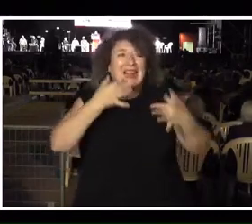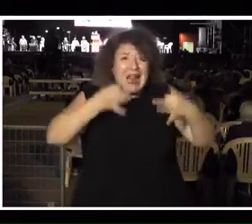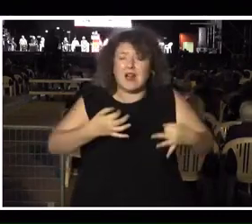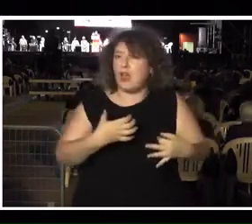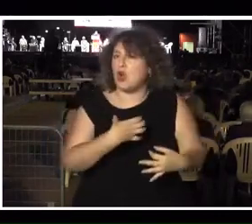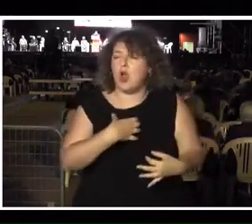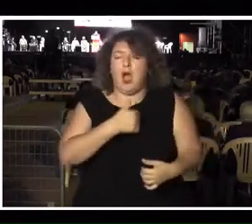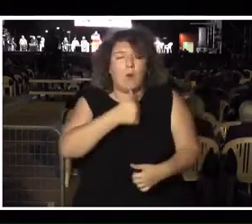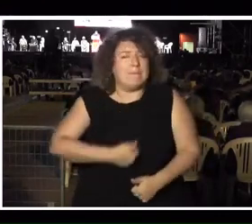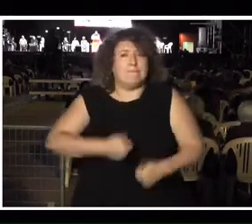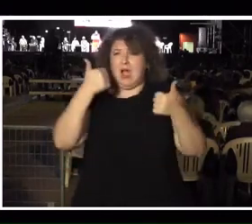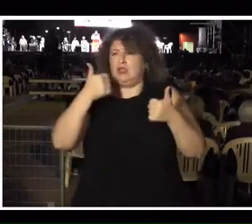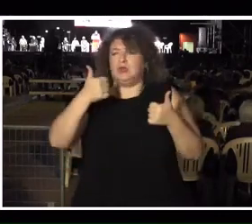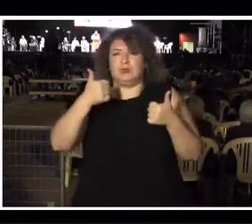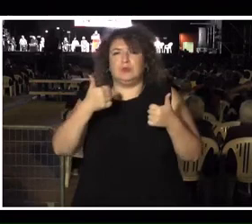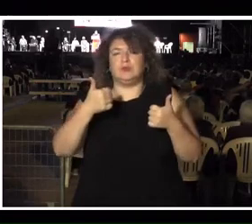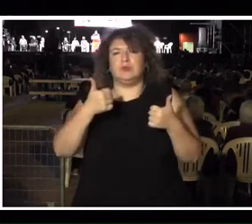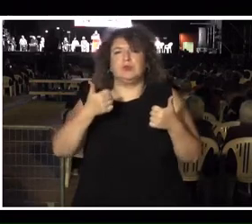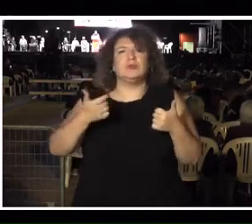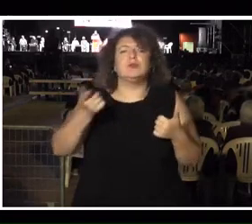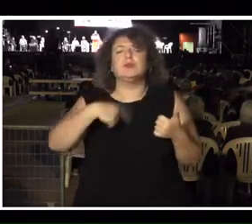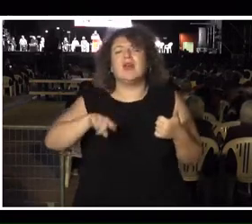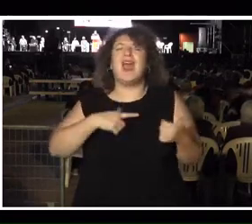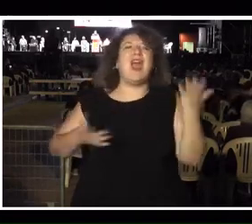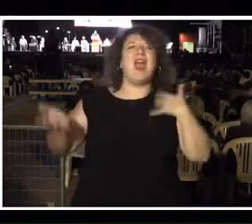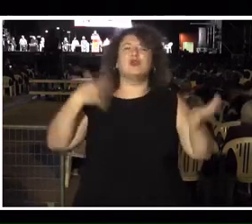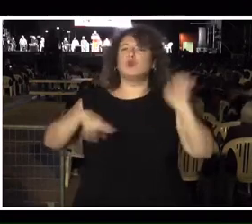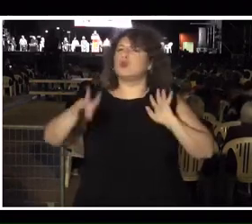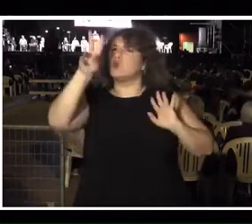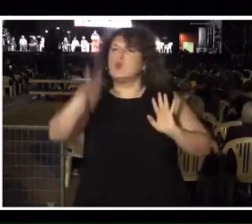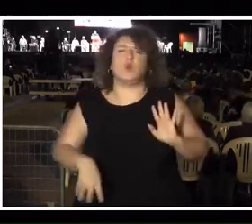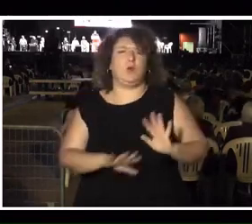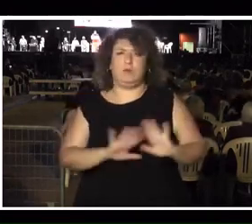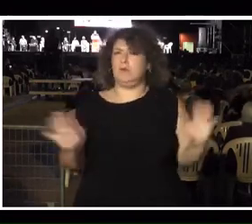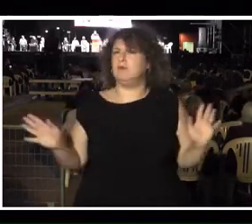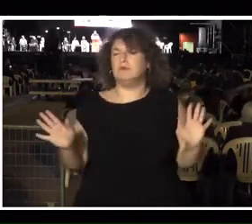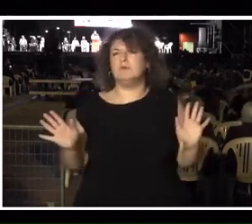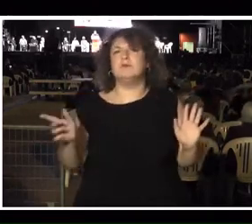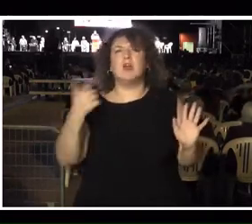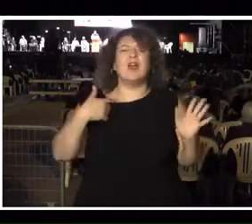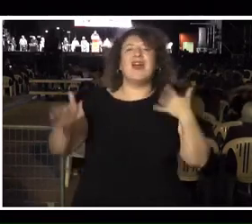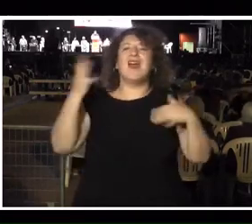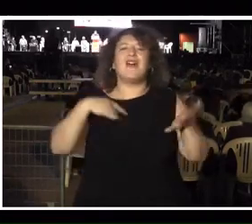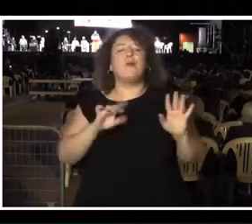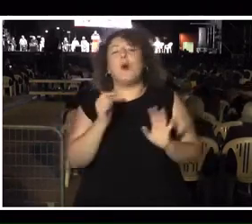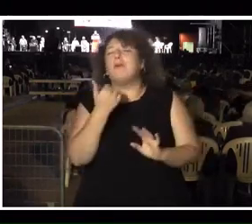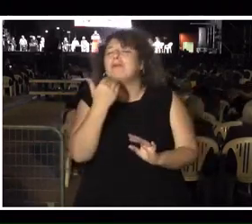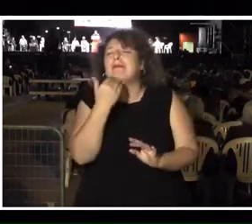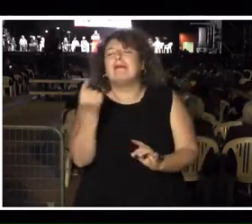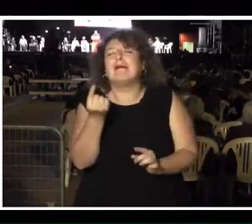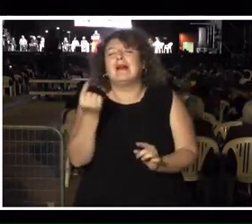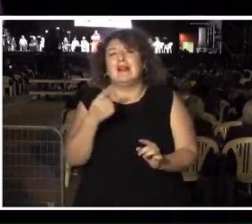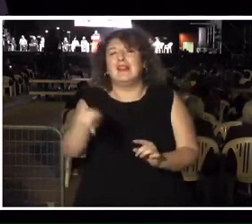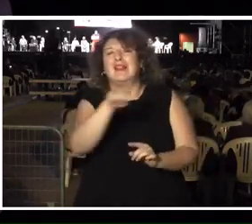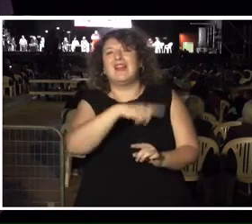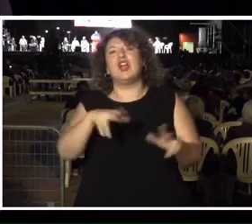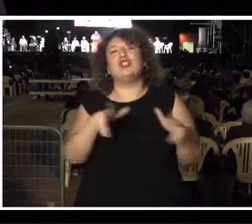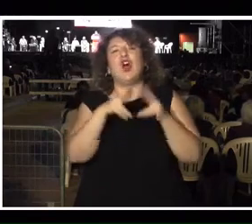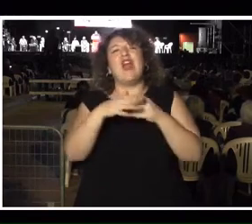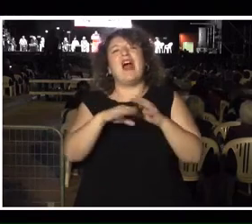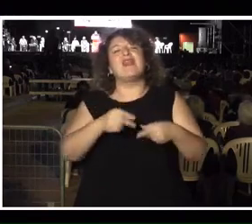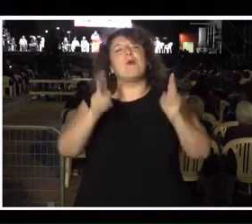insoportable. Nunca como una excusa que nos conduzca a conformarnos con las migajas del pastel